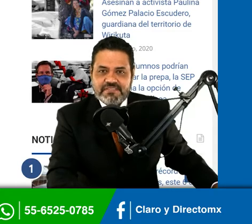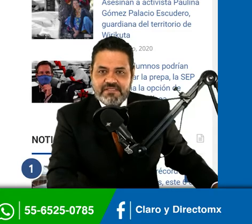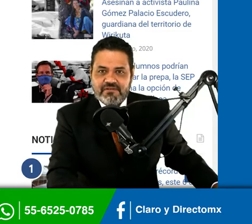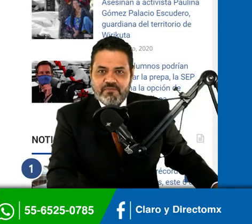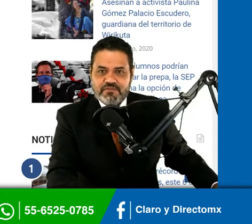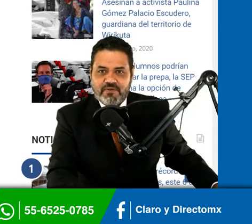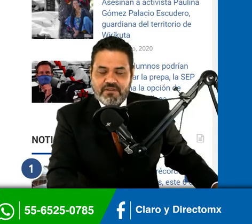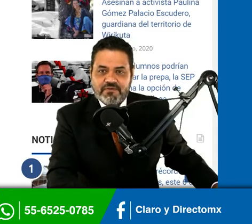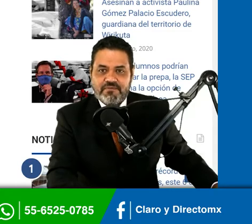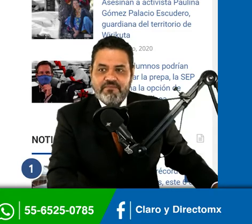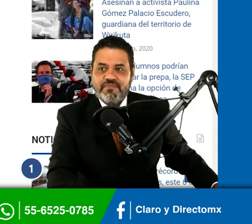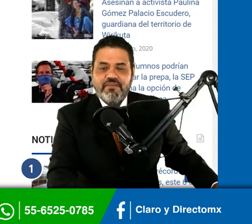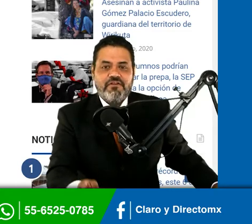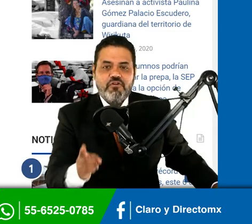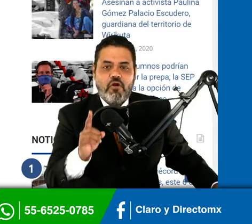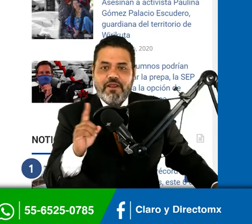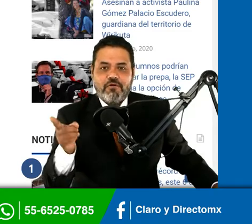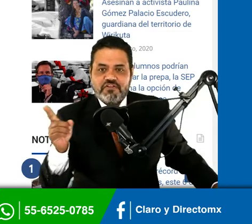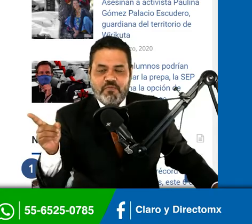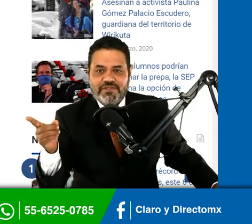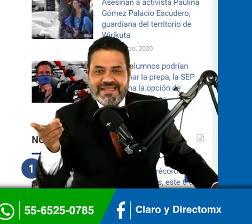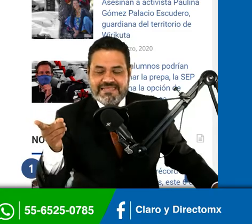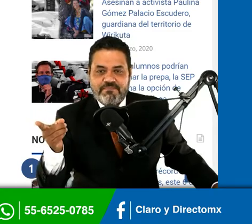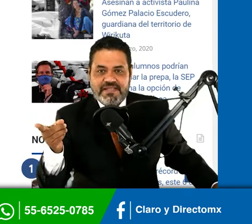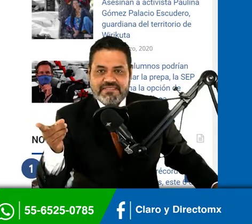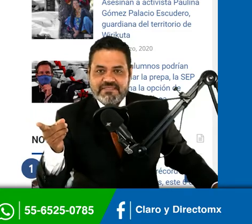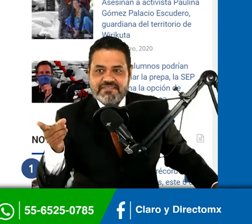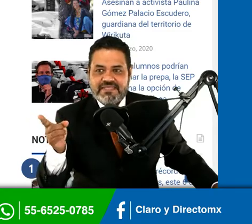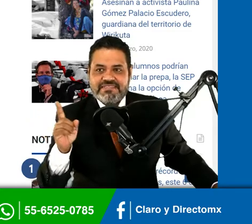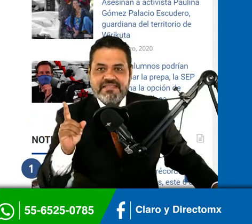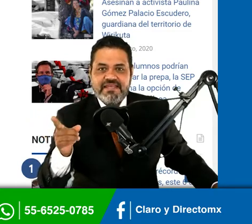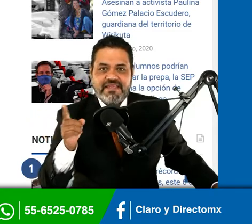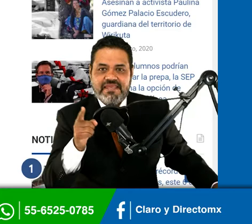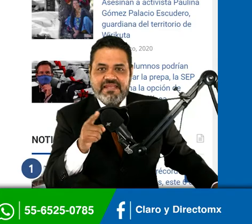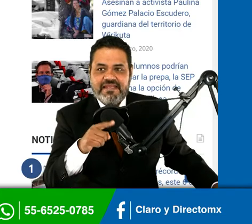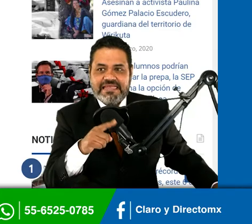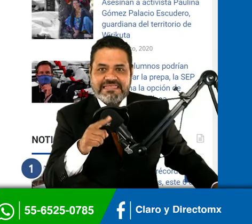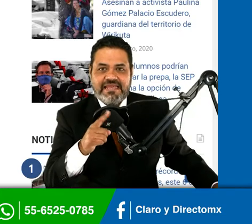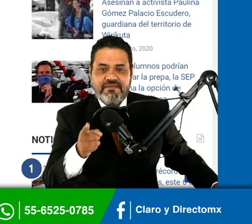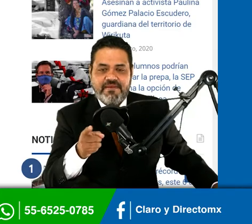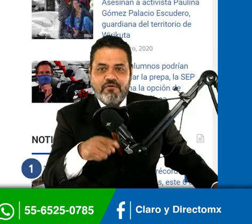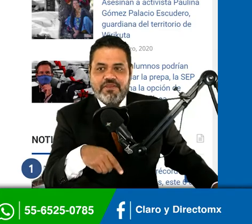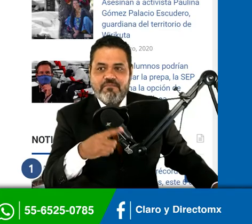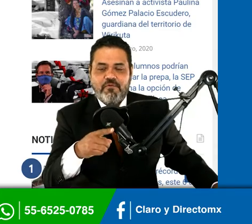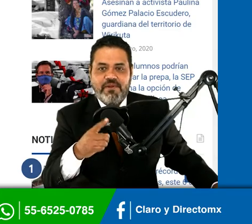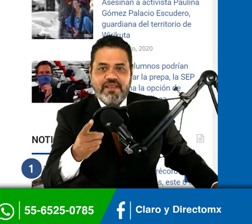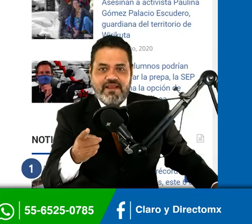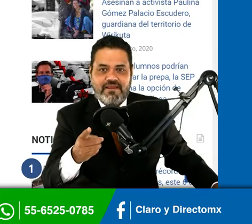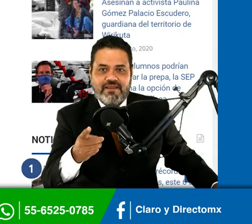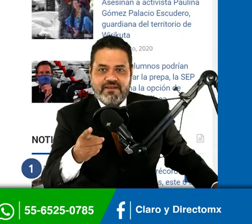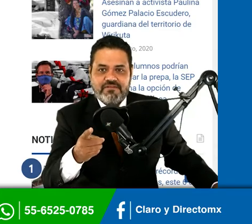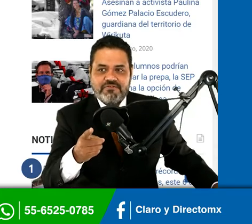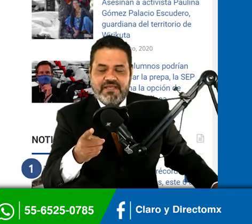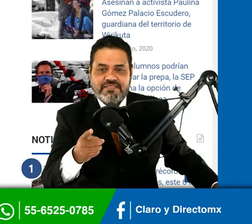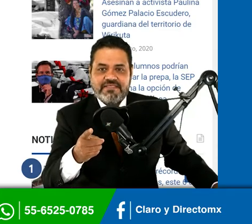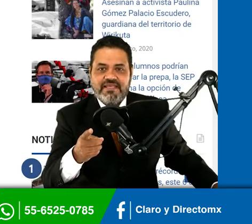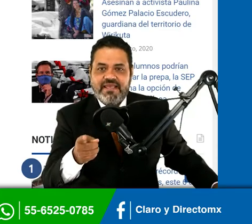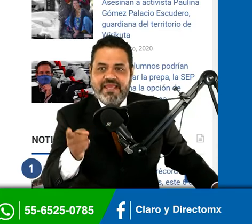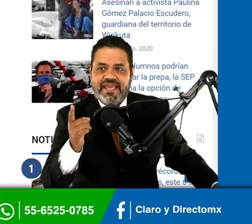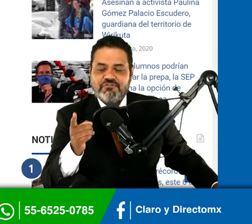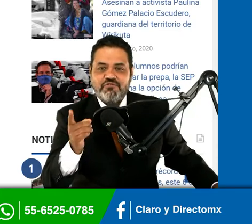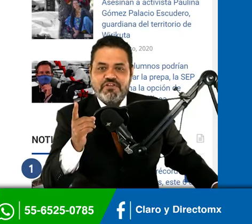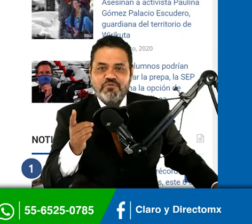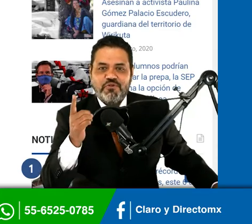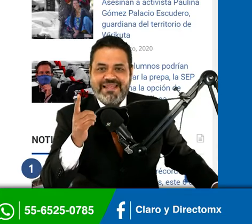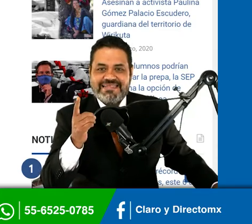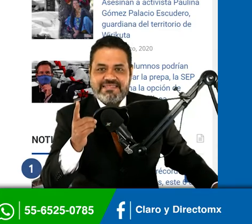el presidente López Obrador, no le corresponde a las empresas decidir quién escribe o quién publica en redes sociales.